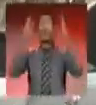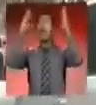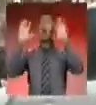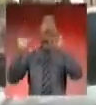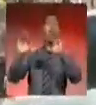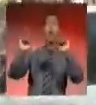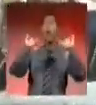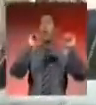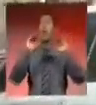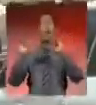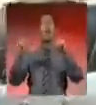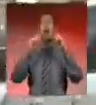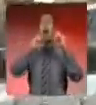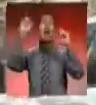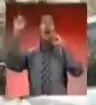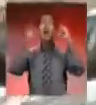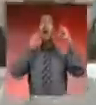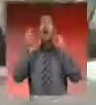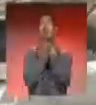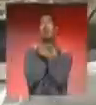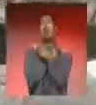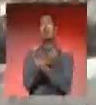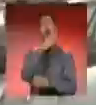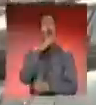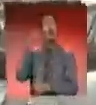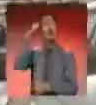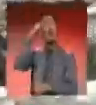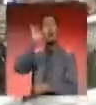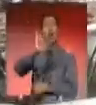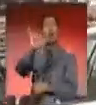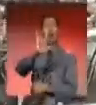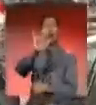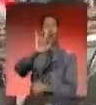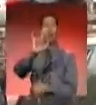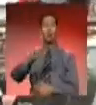En Quito informa Clever Aranda, cama con la mejor cobertura del país.